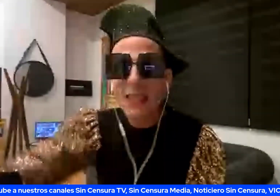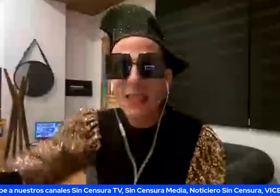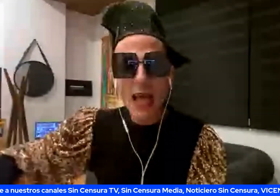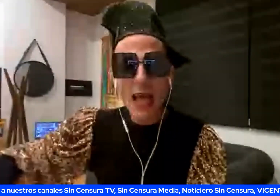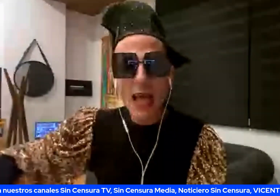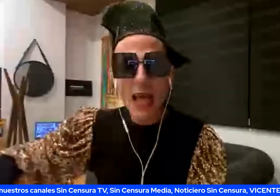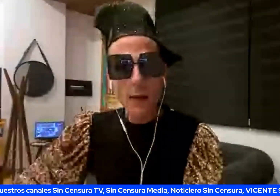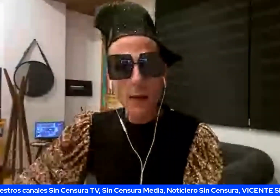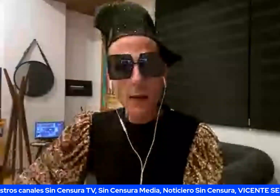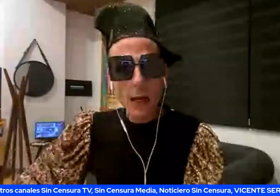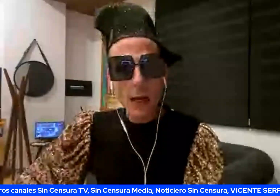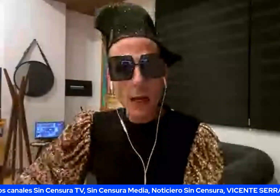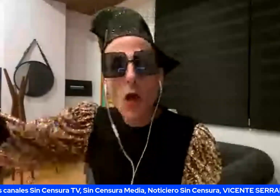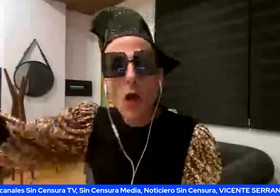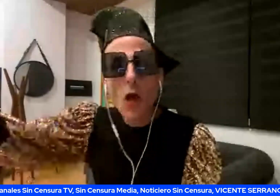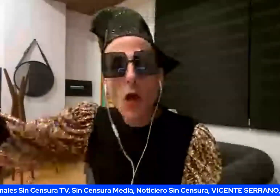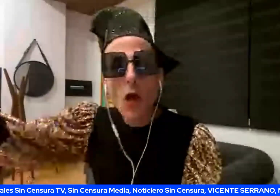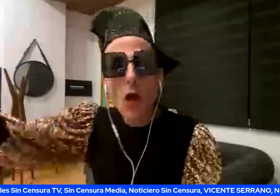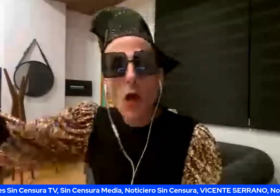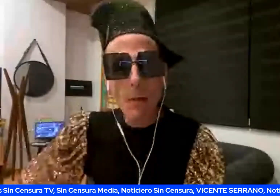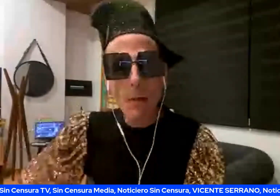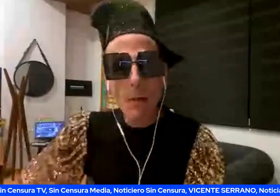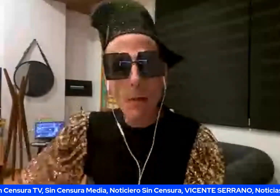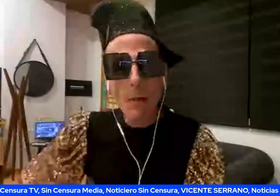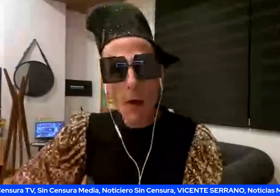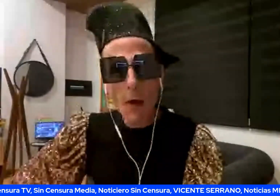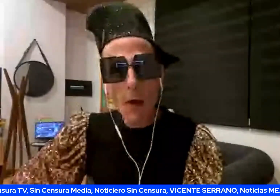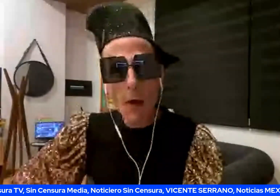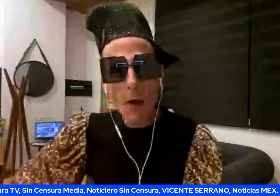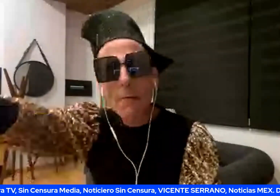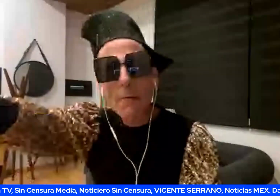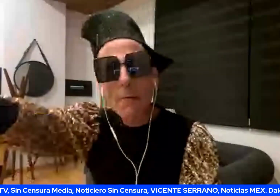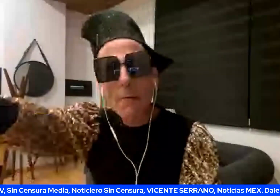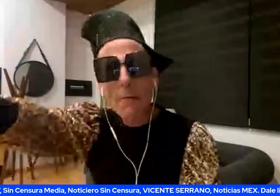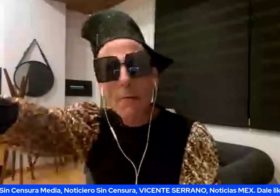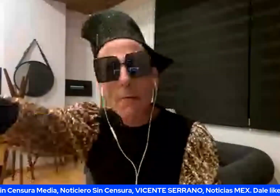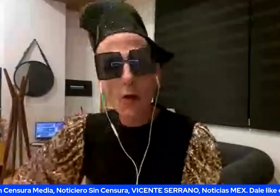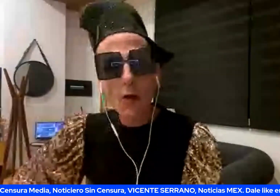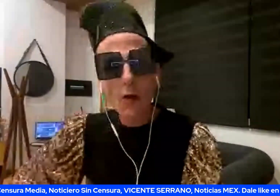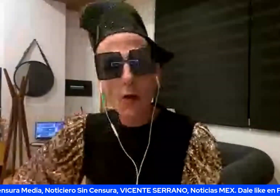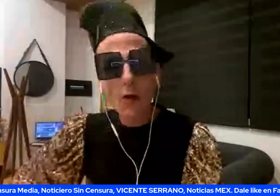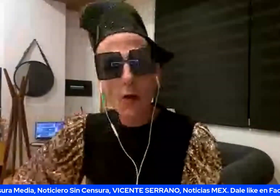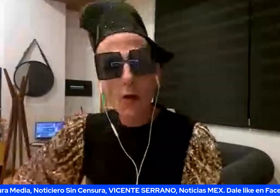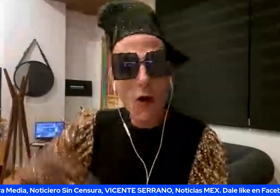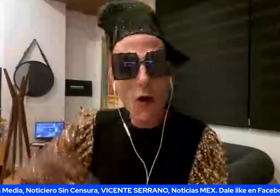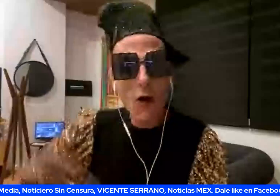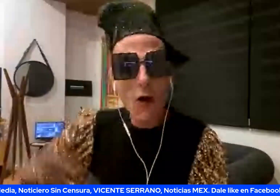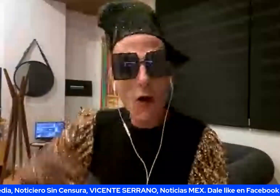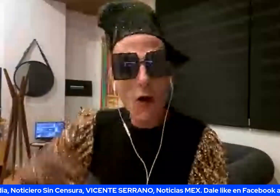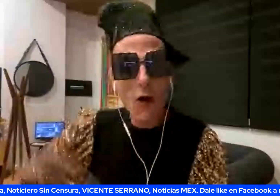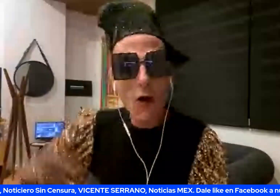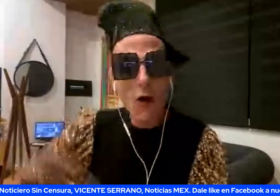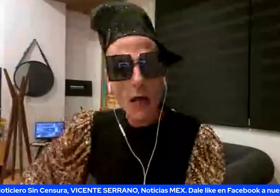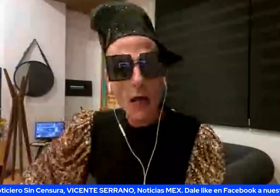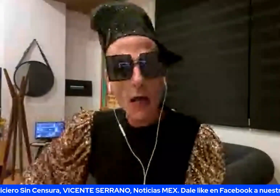dio las nalgas de México de 1000 maneras, como se las daba a